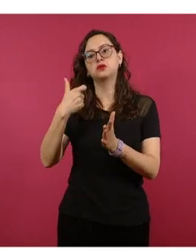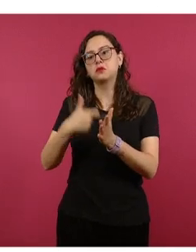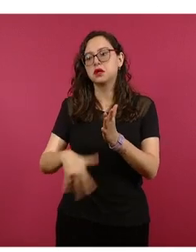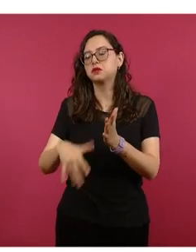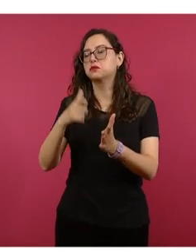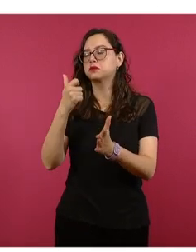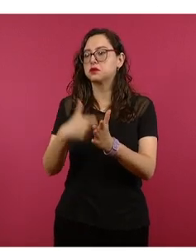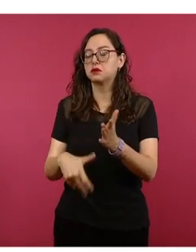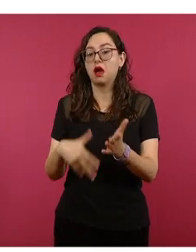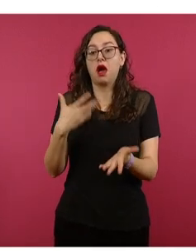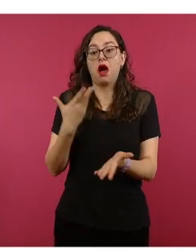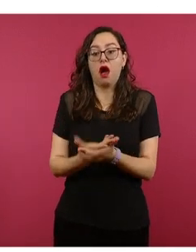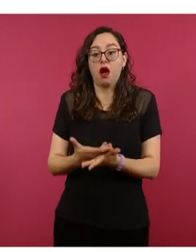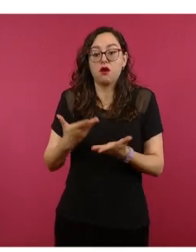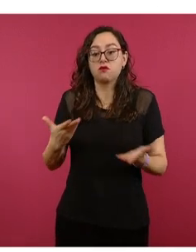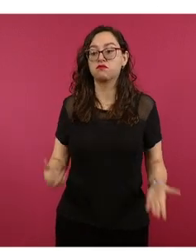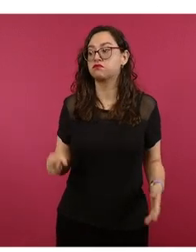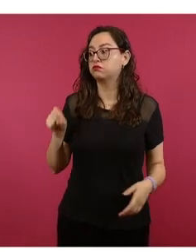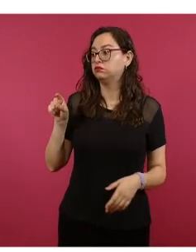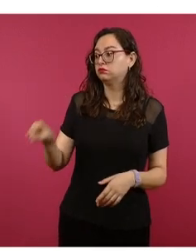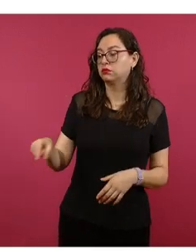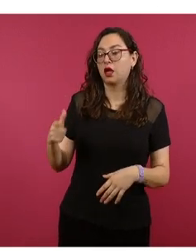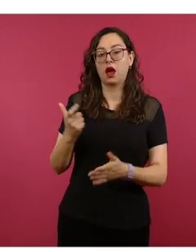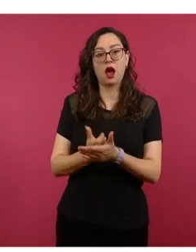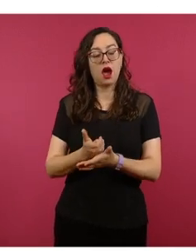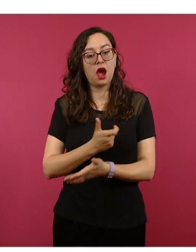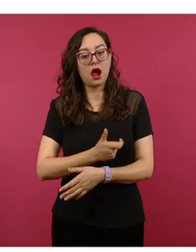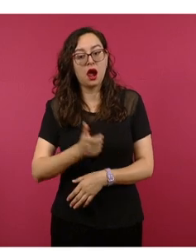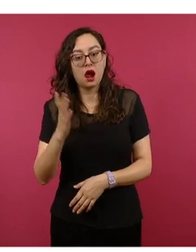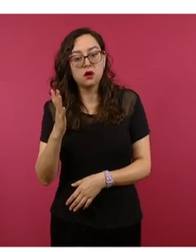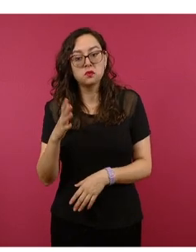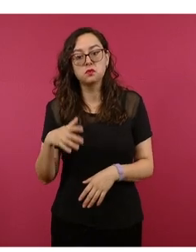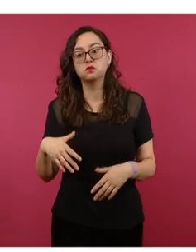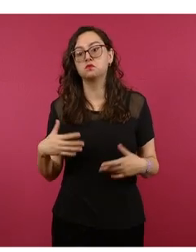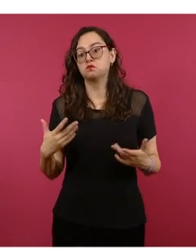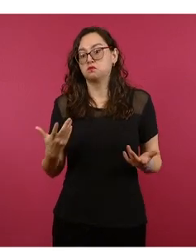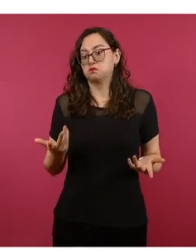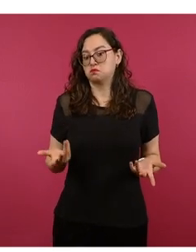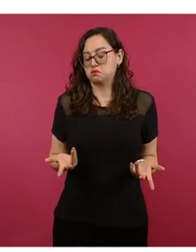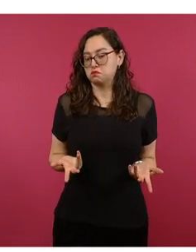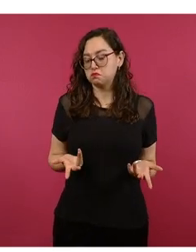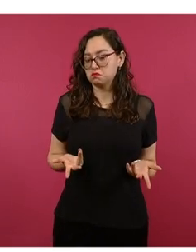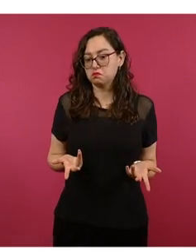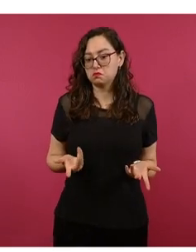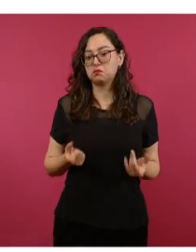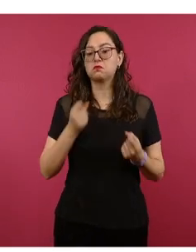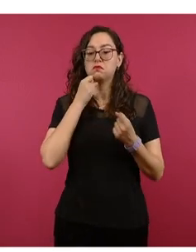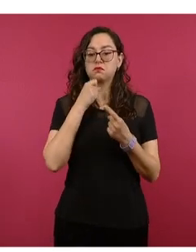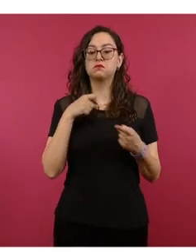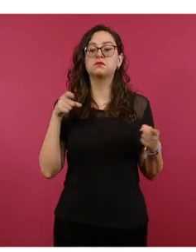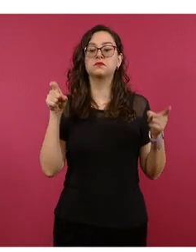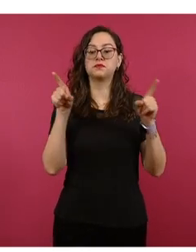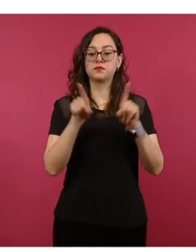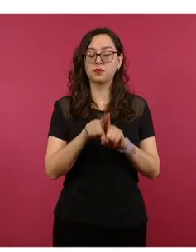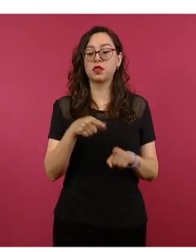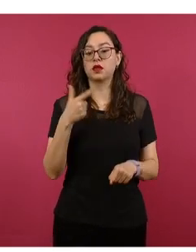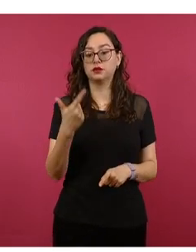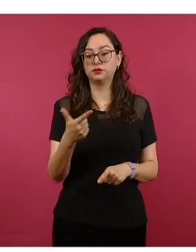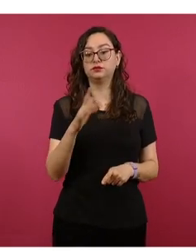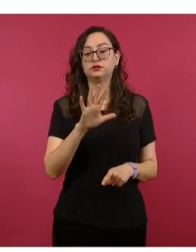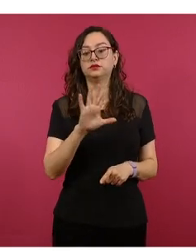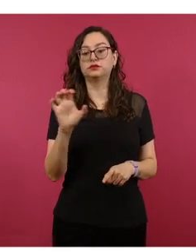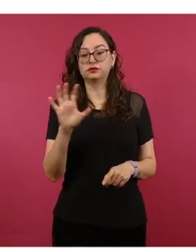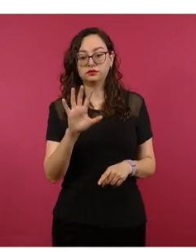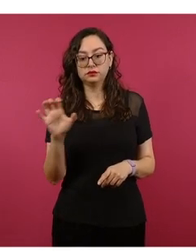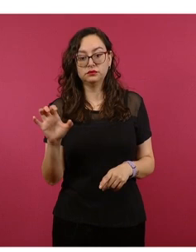aislados por franquicia y en este caso apareció de esta manera. Pero también tenemos casos similares: G500, servicio Gran